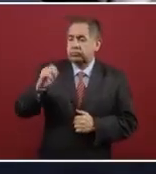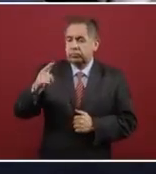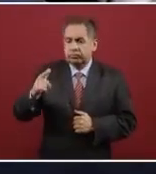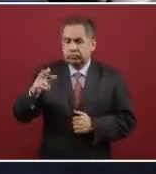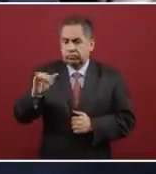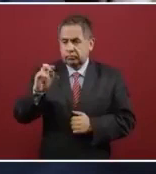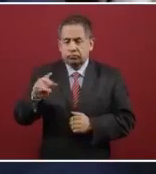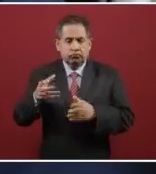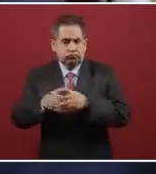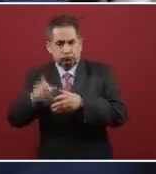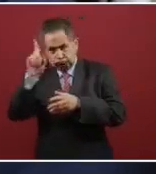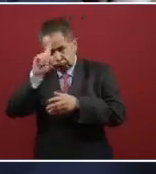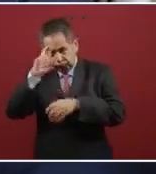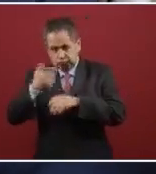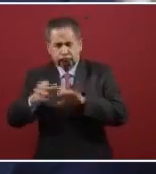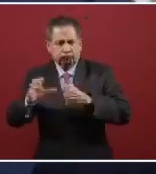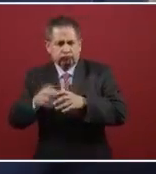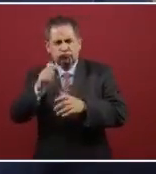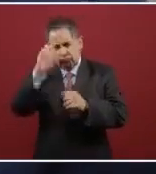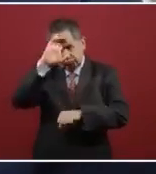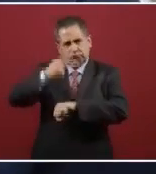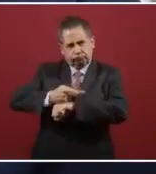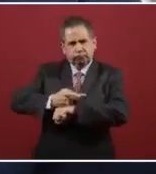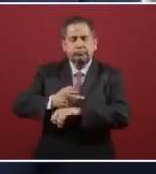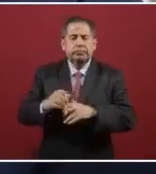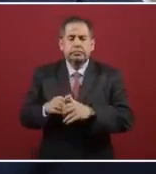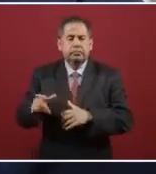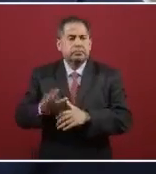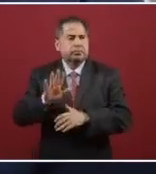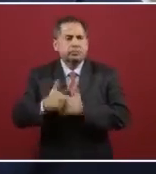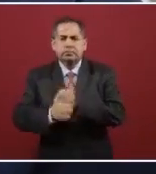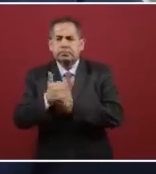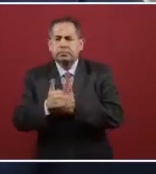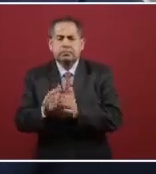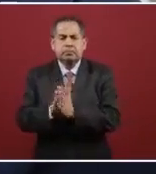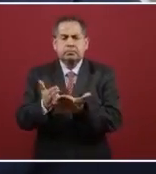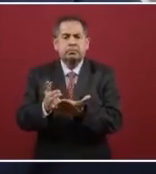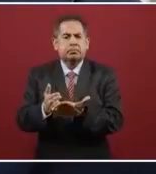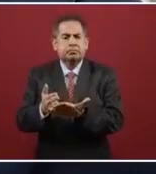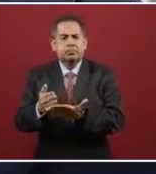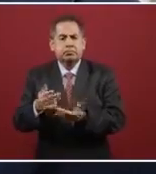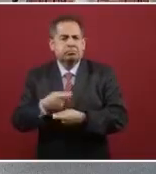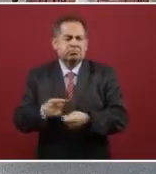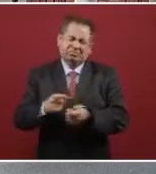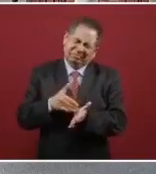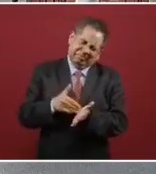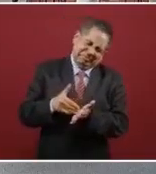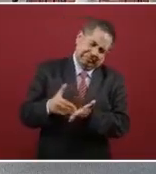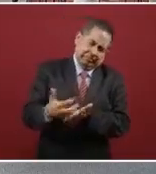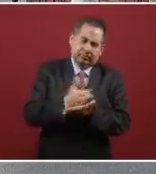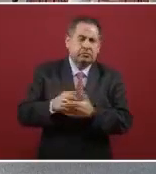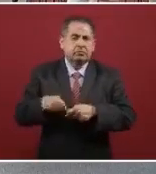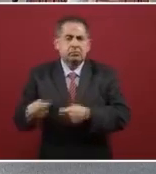consejo asesor y con quien usted tiene un compadrazgo, participe en la licitación de los libros de texto, que es una licitación millonaria.